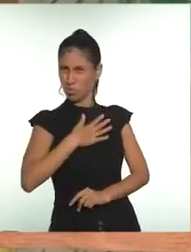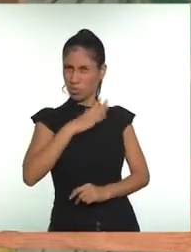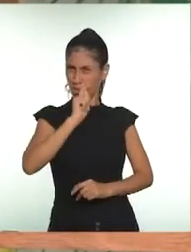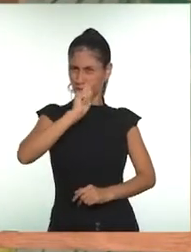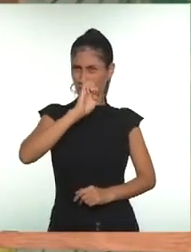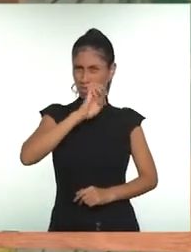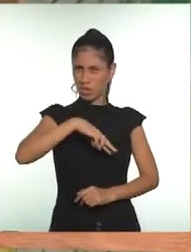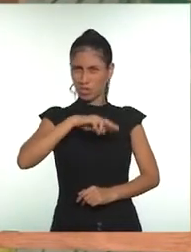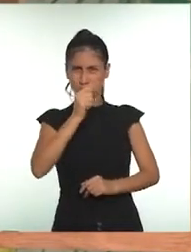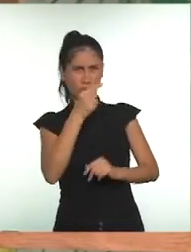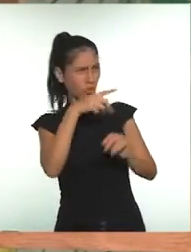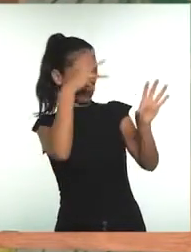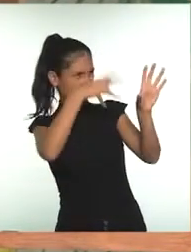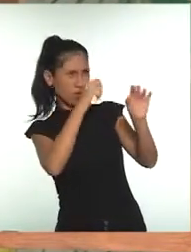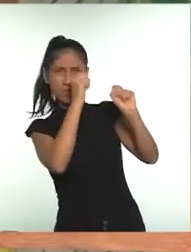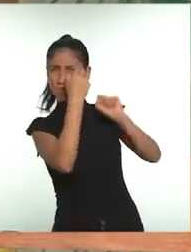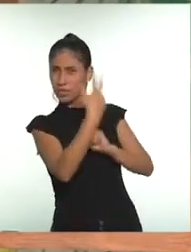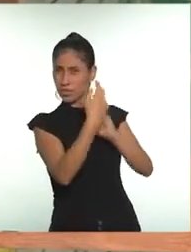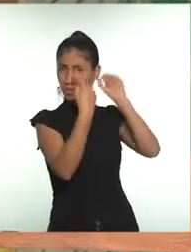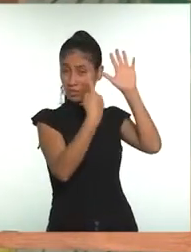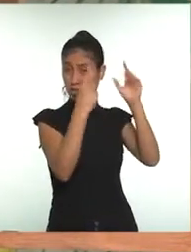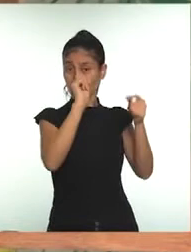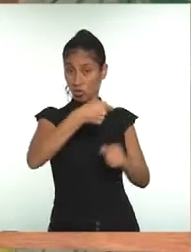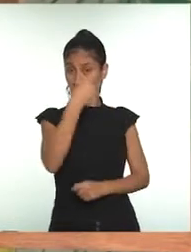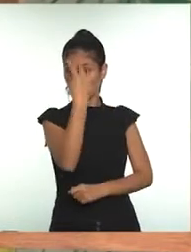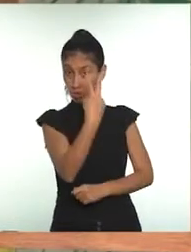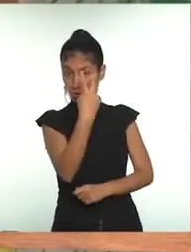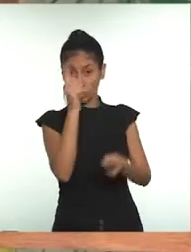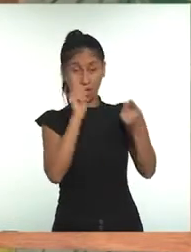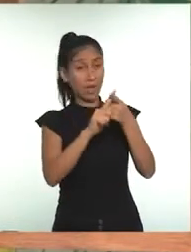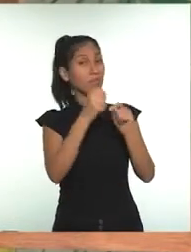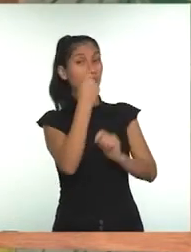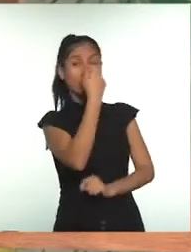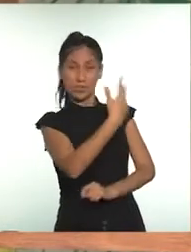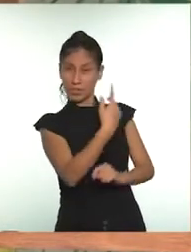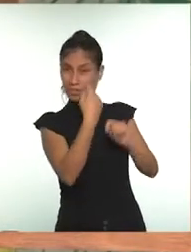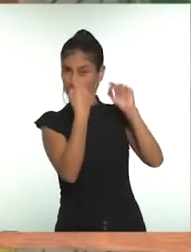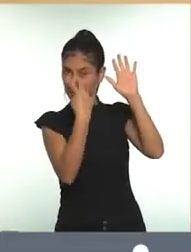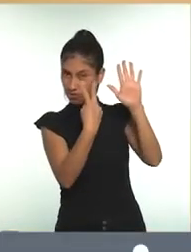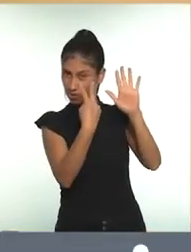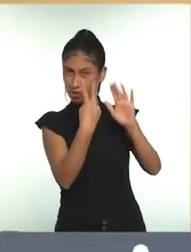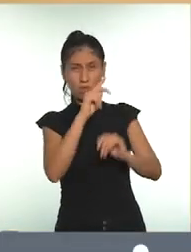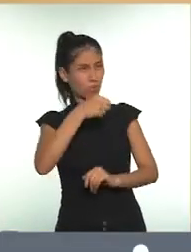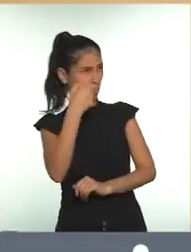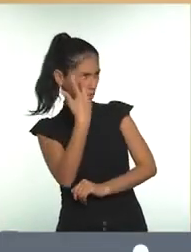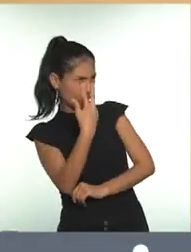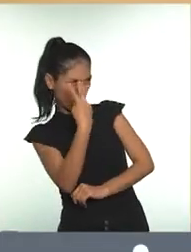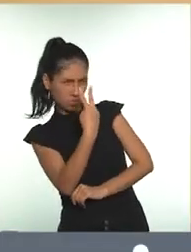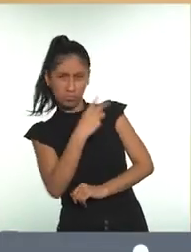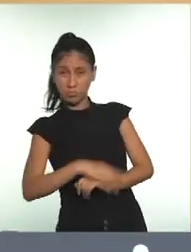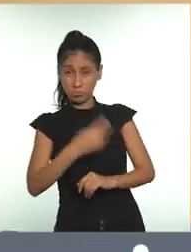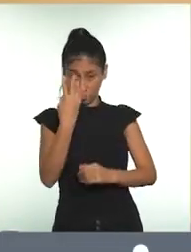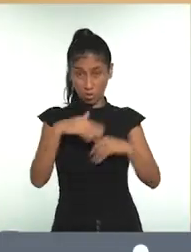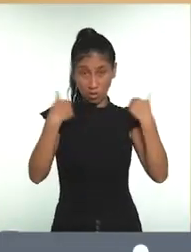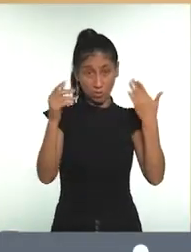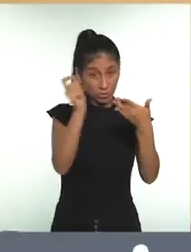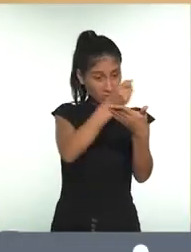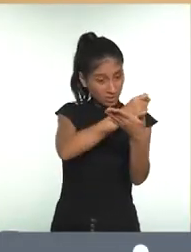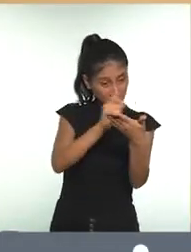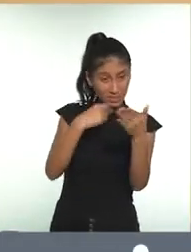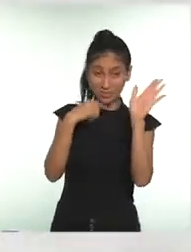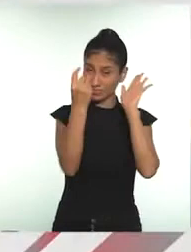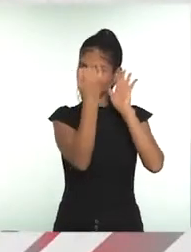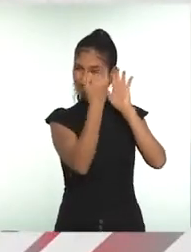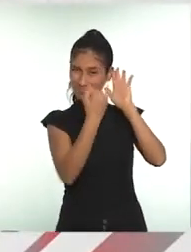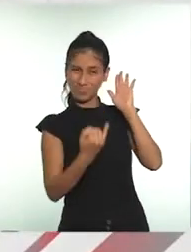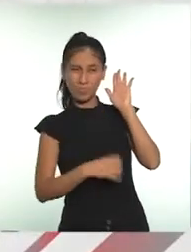de 36,2 grados Celsius a 37,5 grados Celsius. Podemos hacer la tabla de intervalos que quería